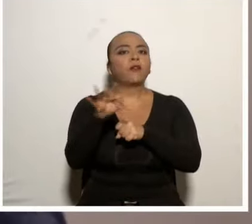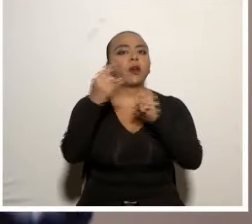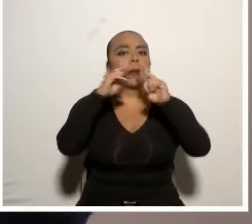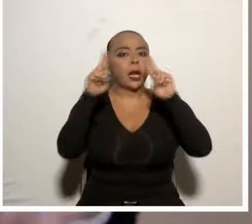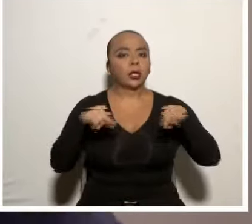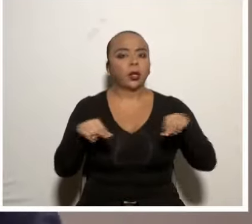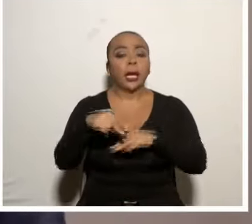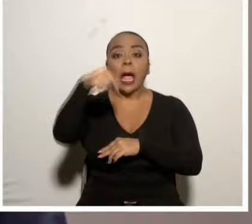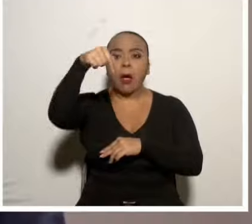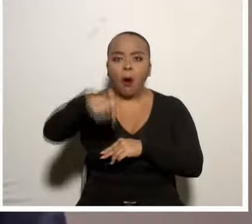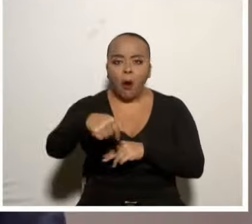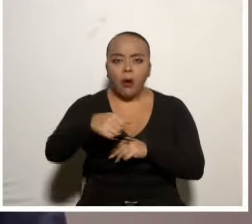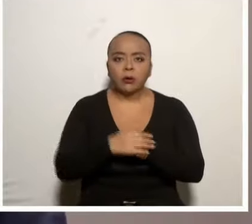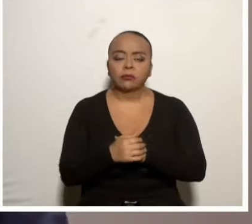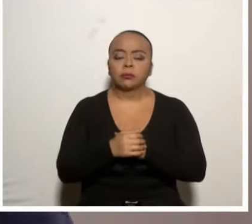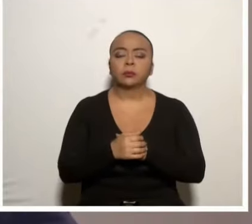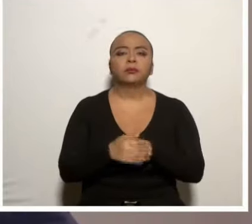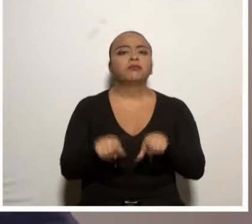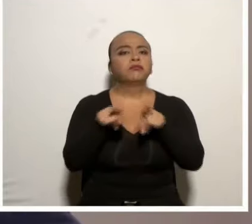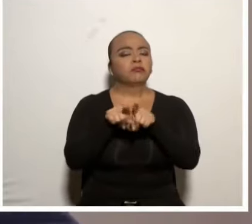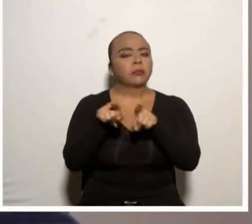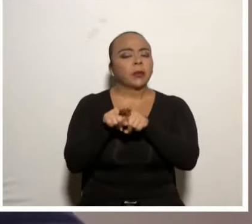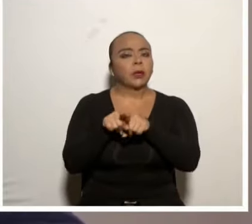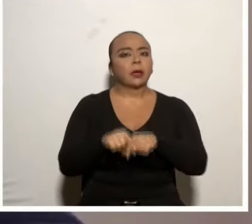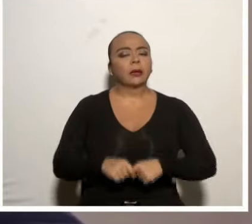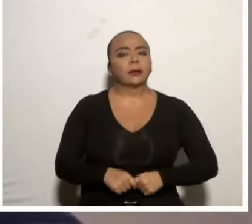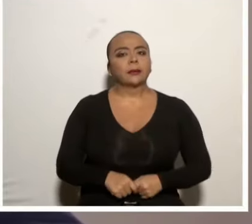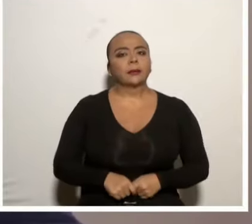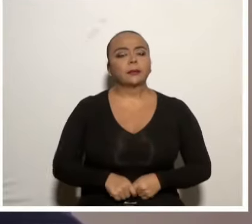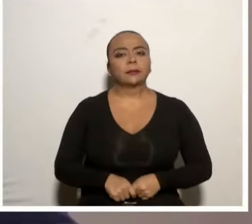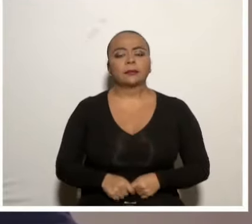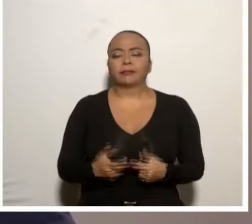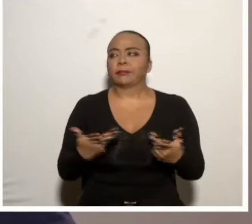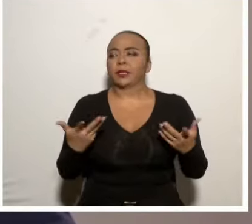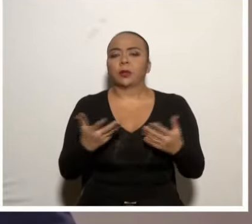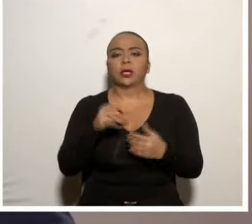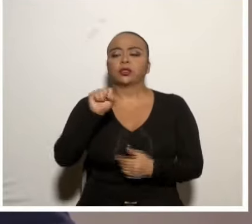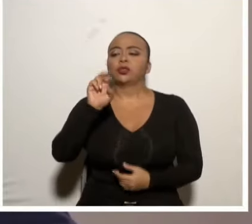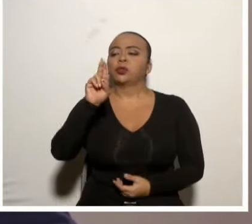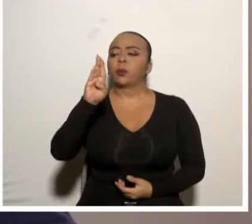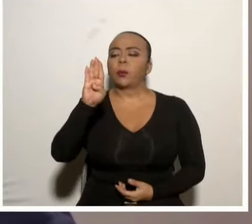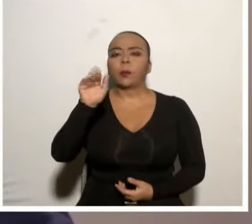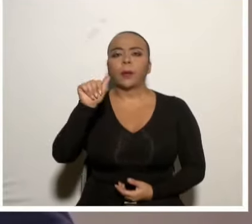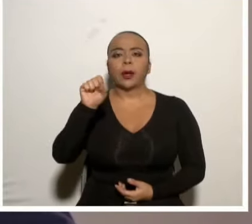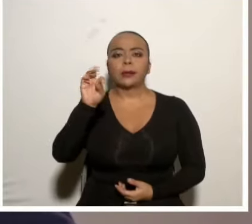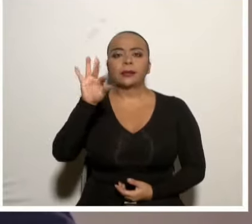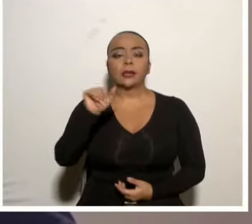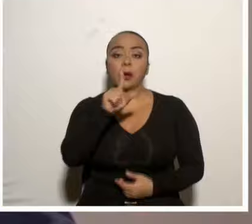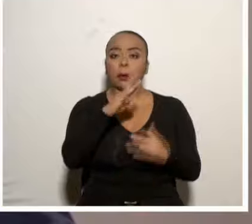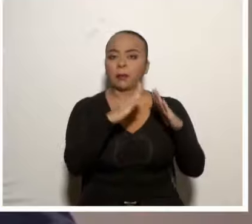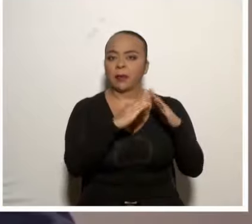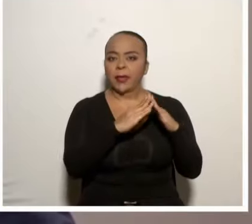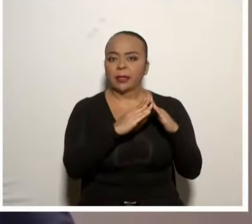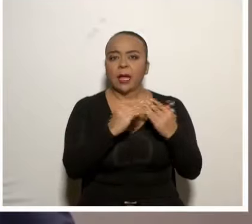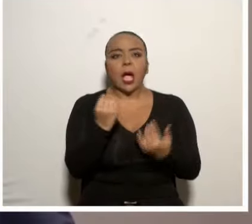electrónicos. Hoy en día, incluso en una subasta de una vivienda